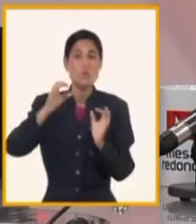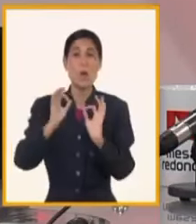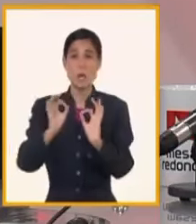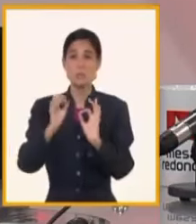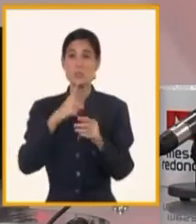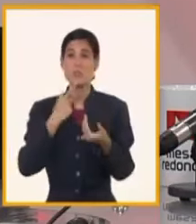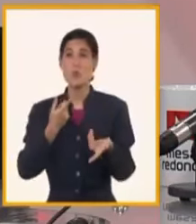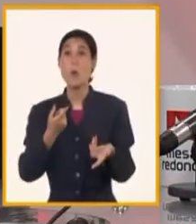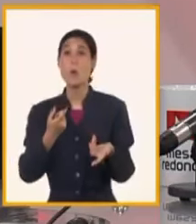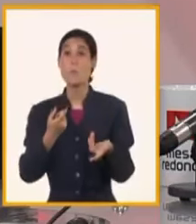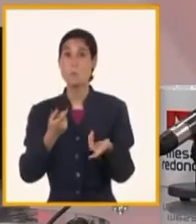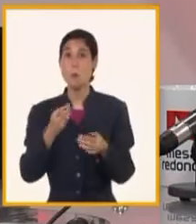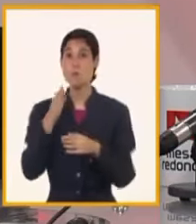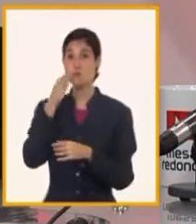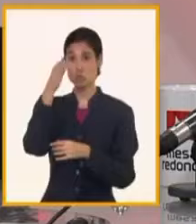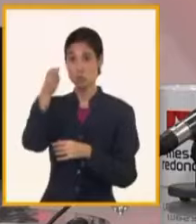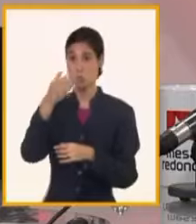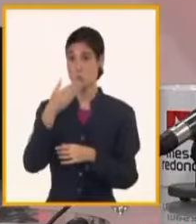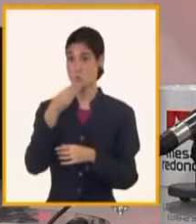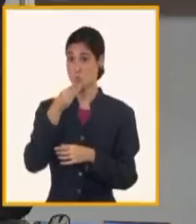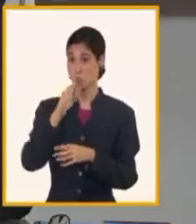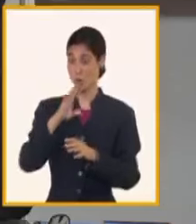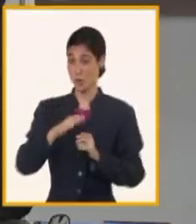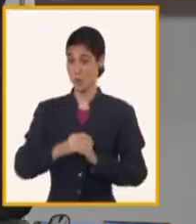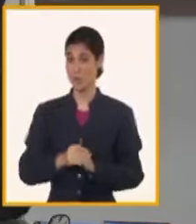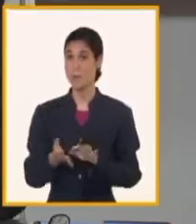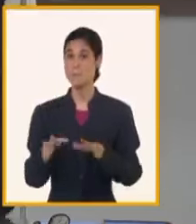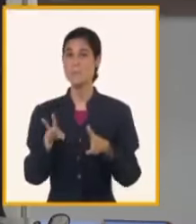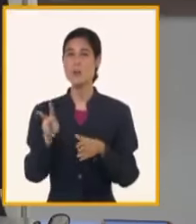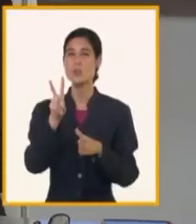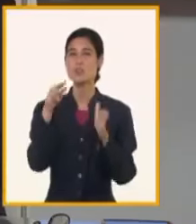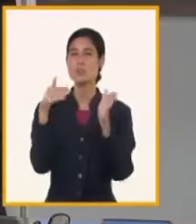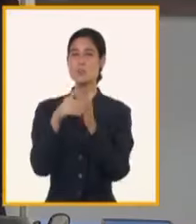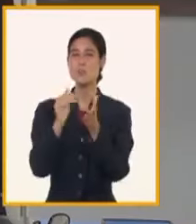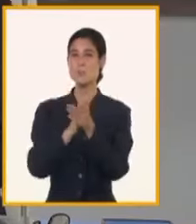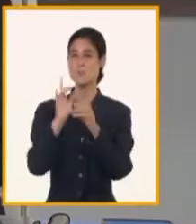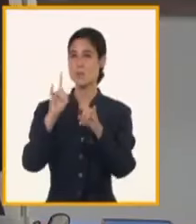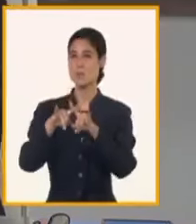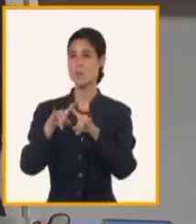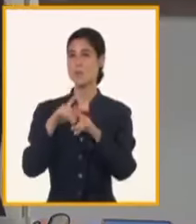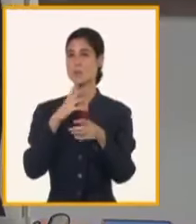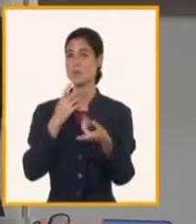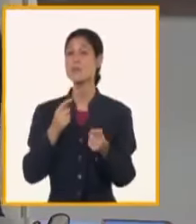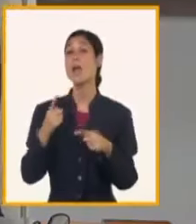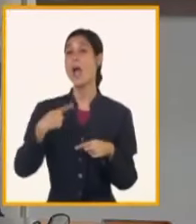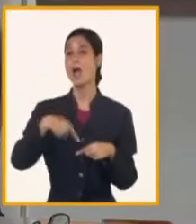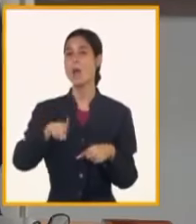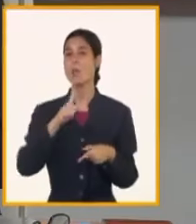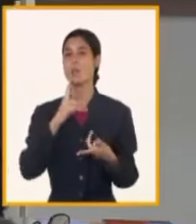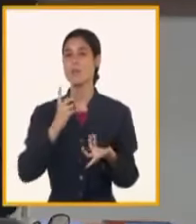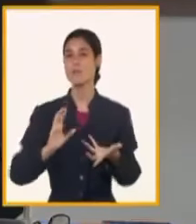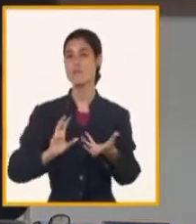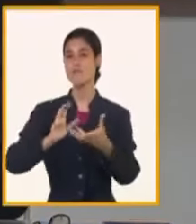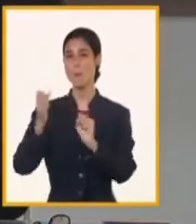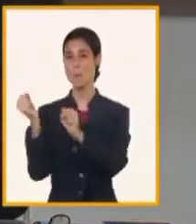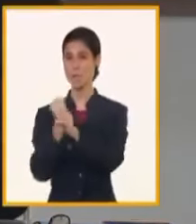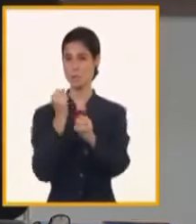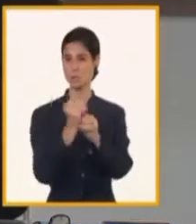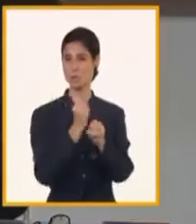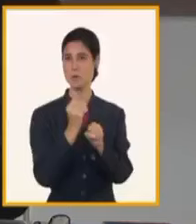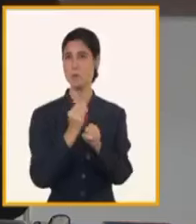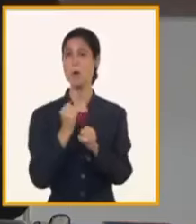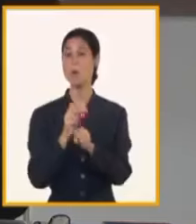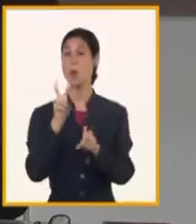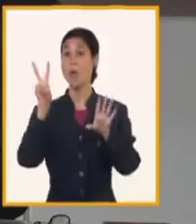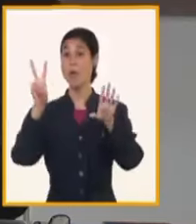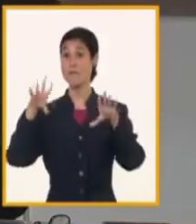esos 2000 mega No 2000 mw hay hay un grupo de acciones ahora terminado el verano que nosotros